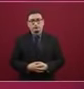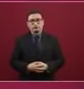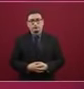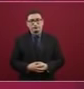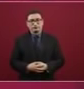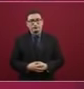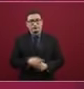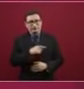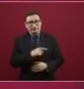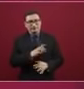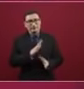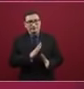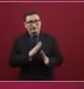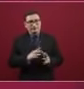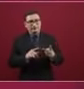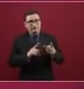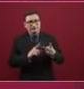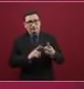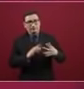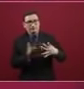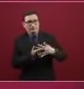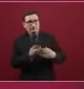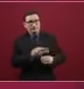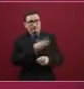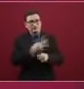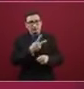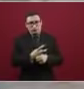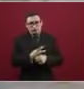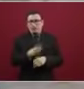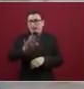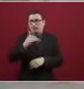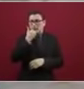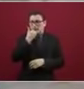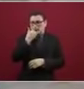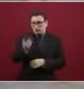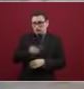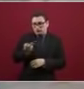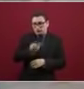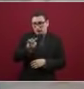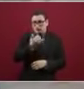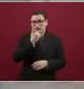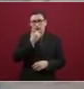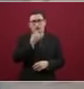introduciendo la segunda parte. No, pero esta pregunta,